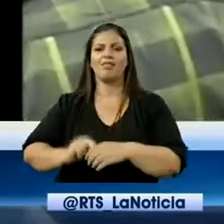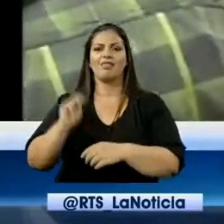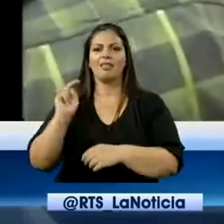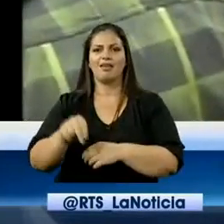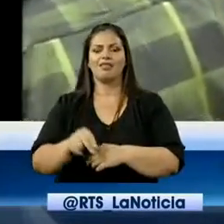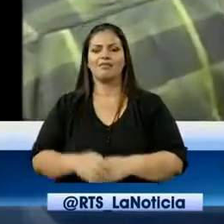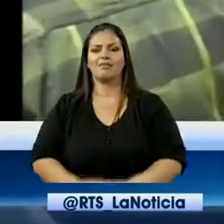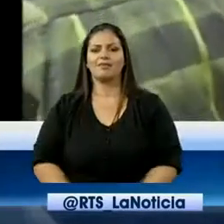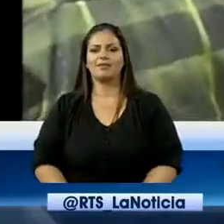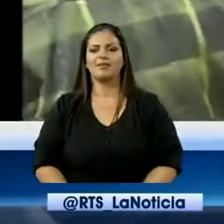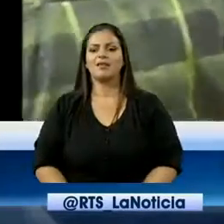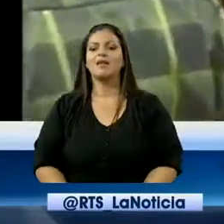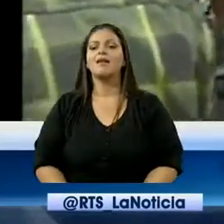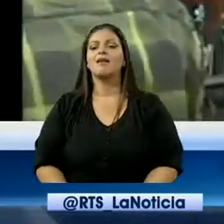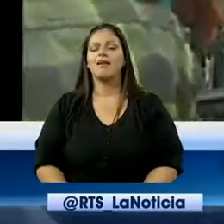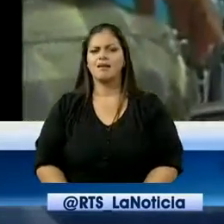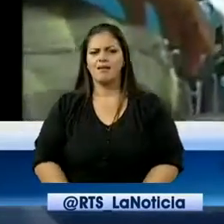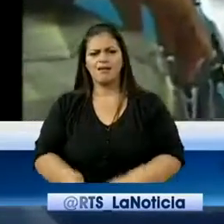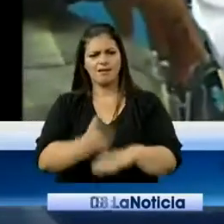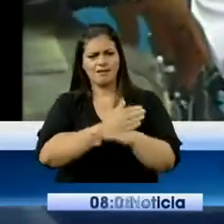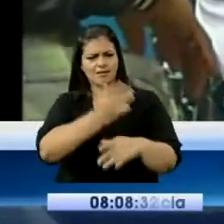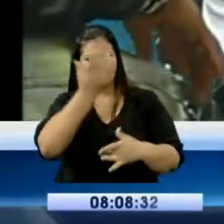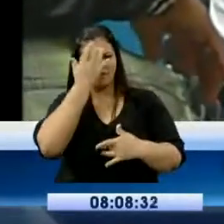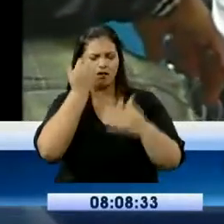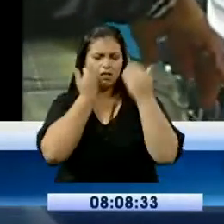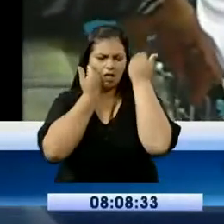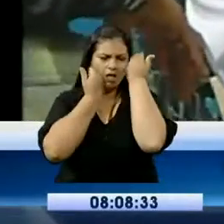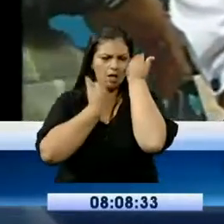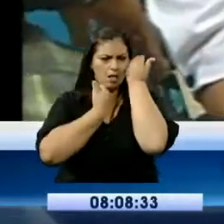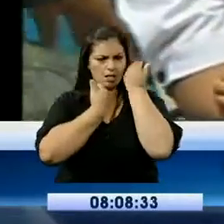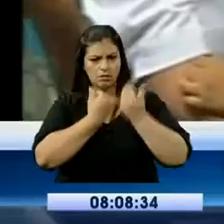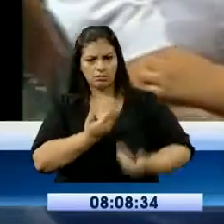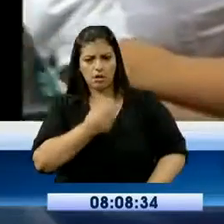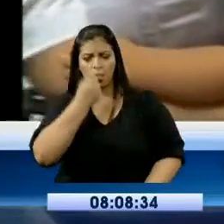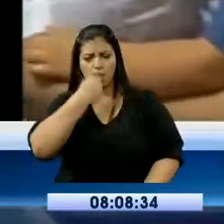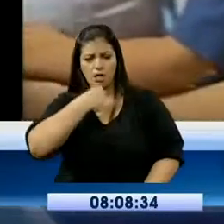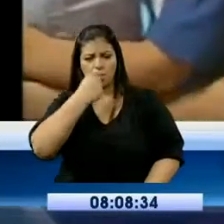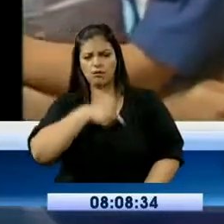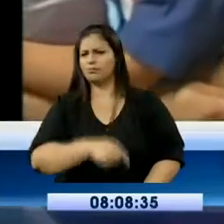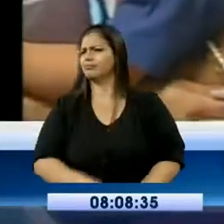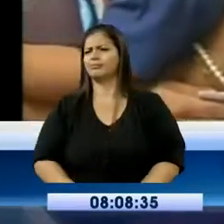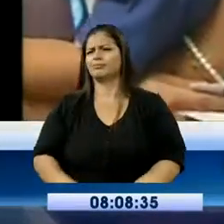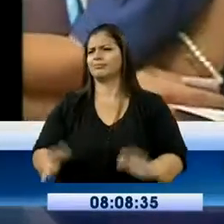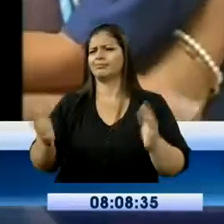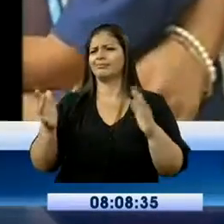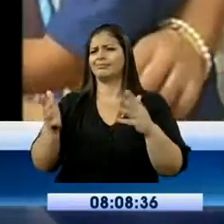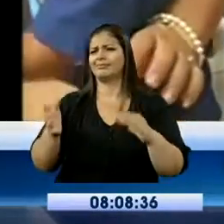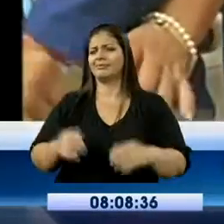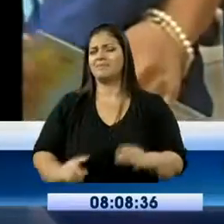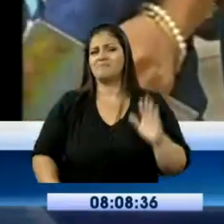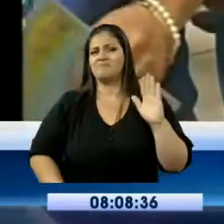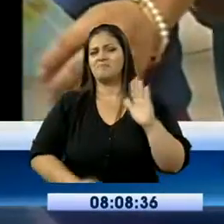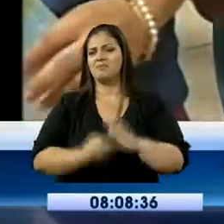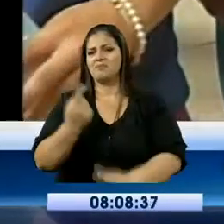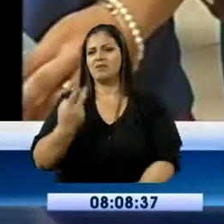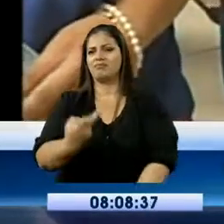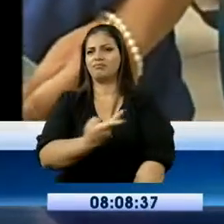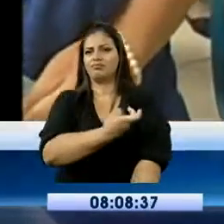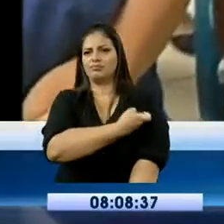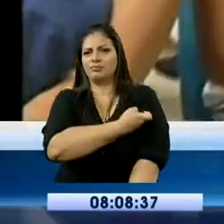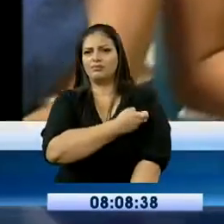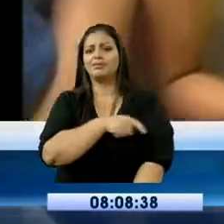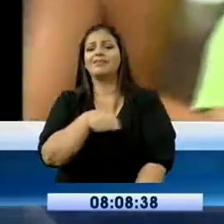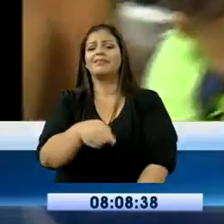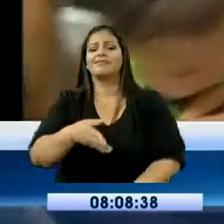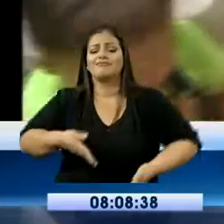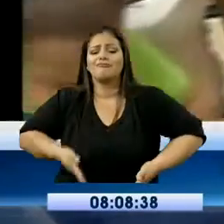¿Nieto? ¿De pronto ha presentado algún cuadro de algún síntoma de gripe? No, no. Ninguna. Es la primera vacuna. Recién tiene